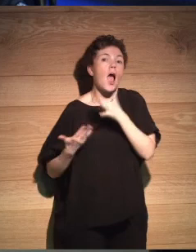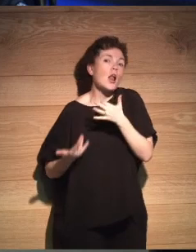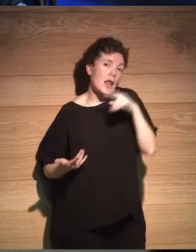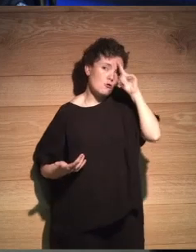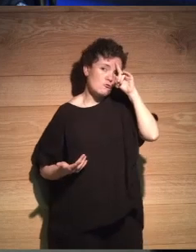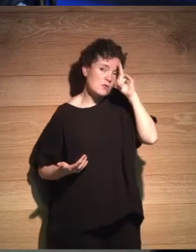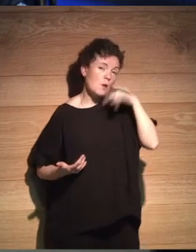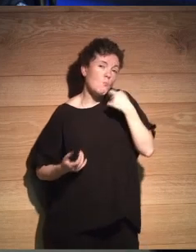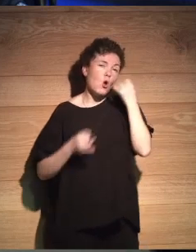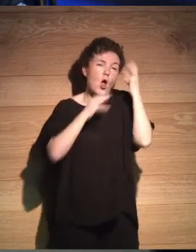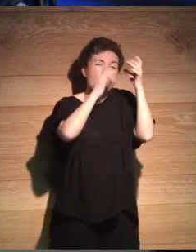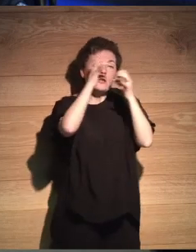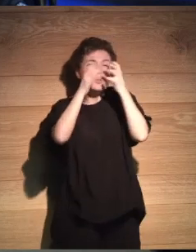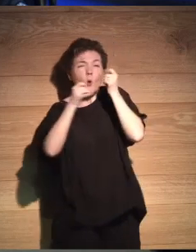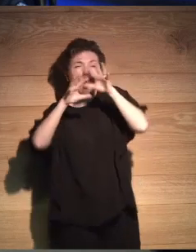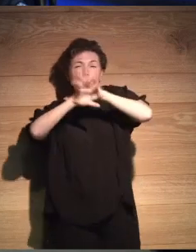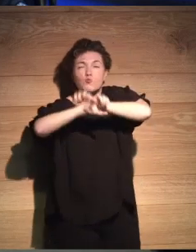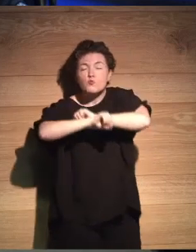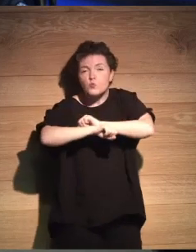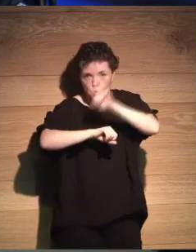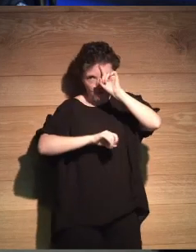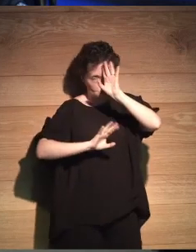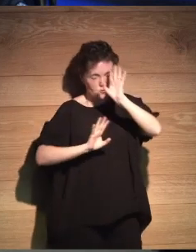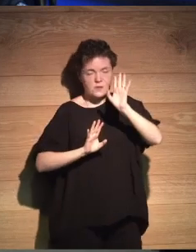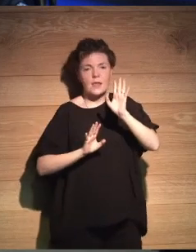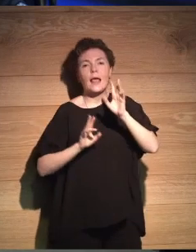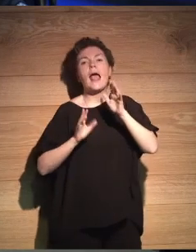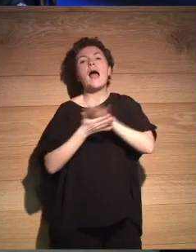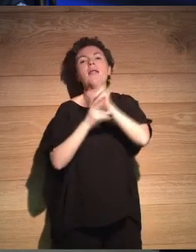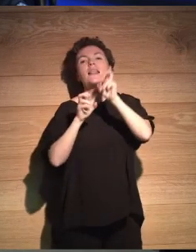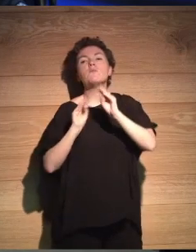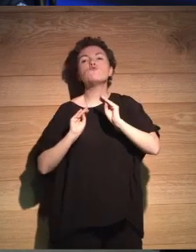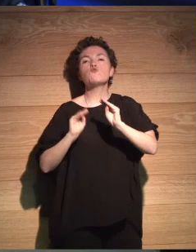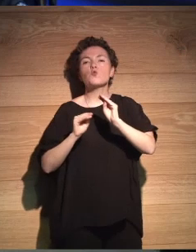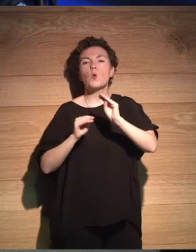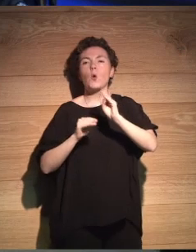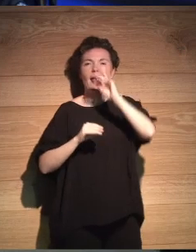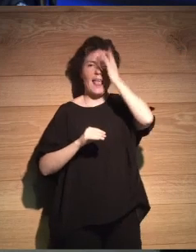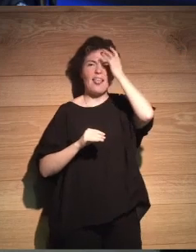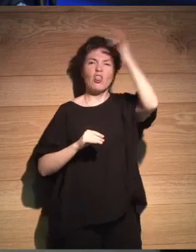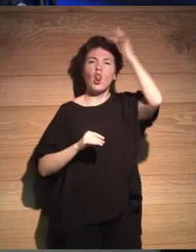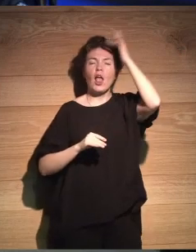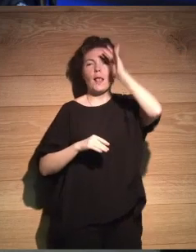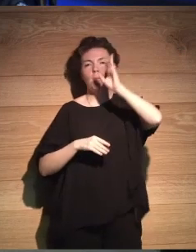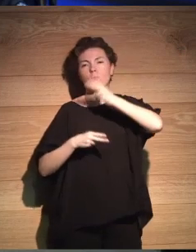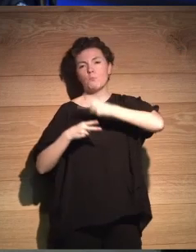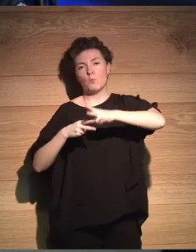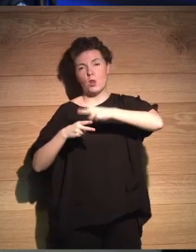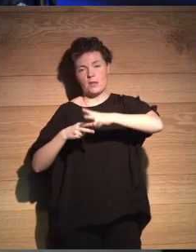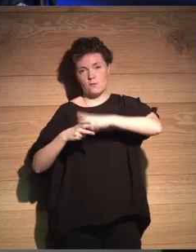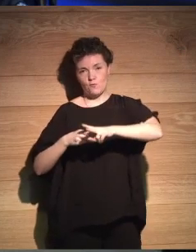es un poco nebulosa o tiene poco cuerpo, que es de su trasfondo político.